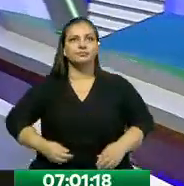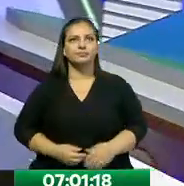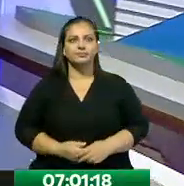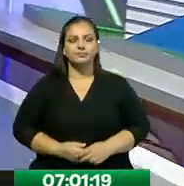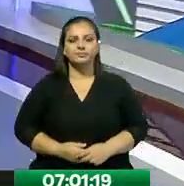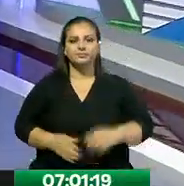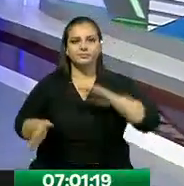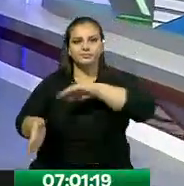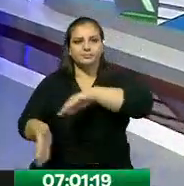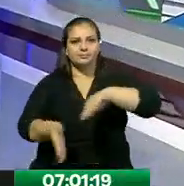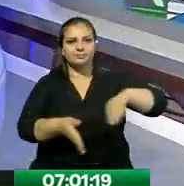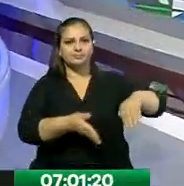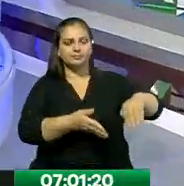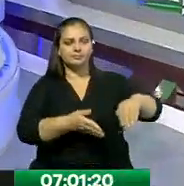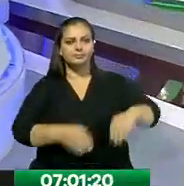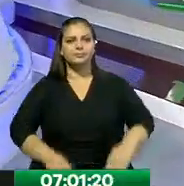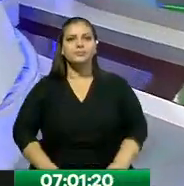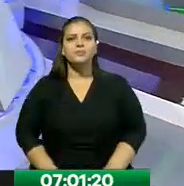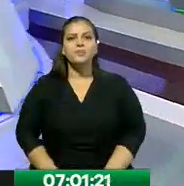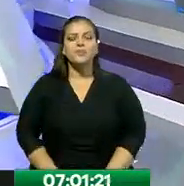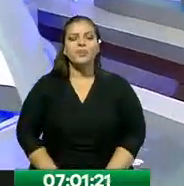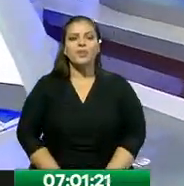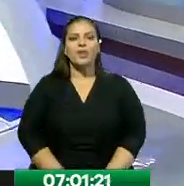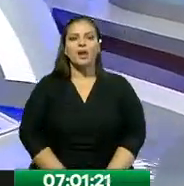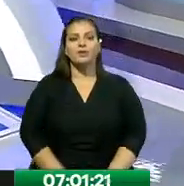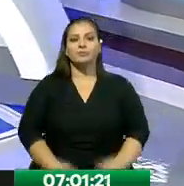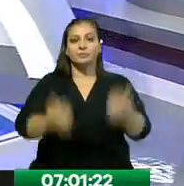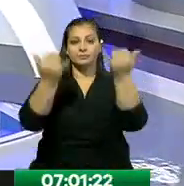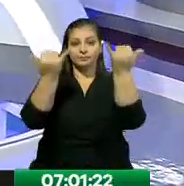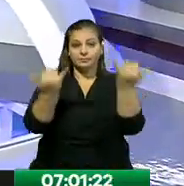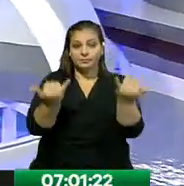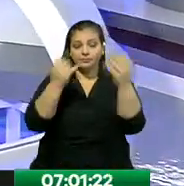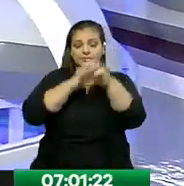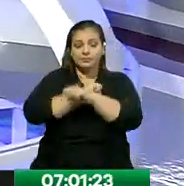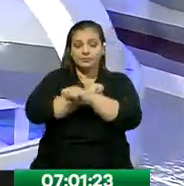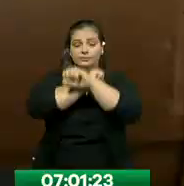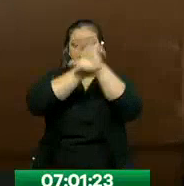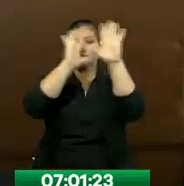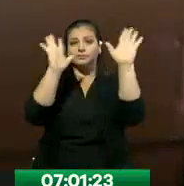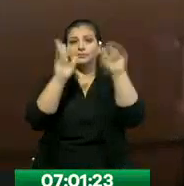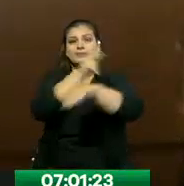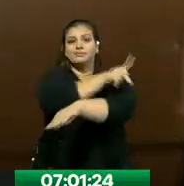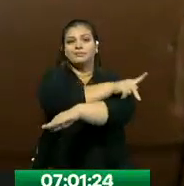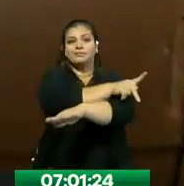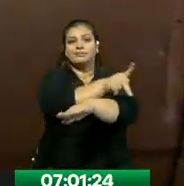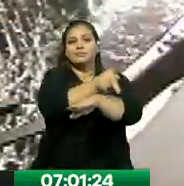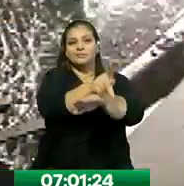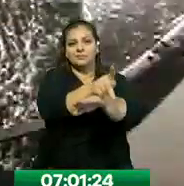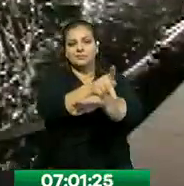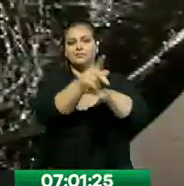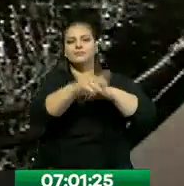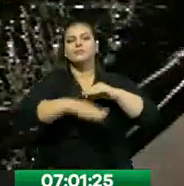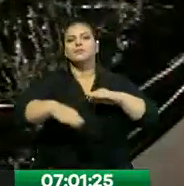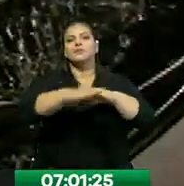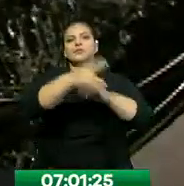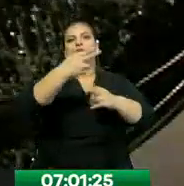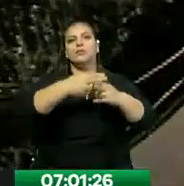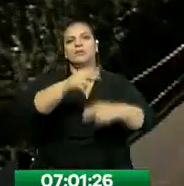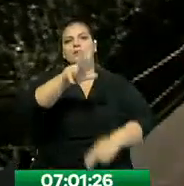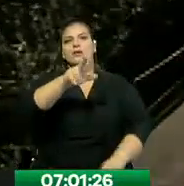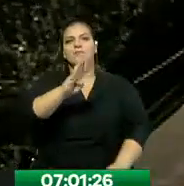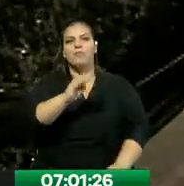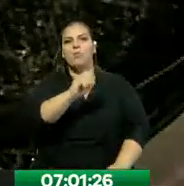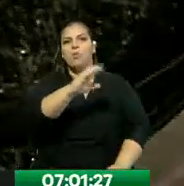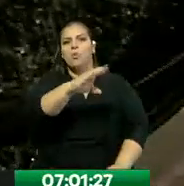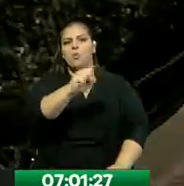que vos con noticias de accidente un auto se volcó esta madrugada en la vía perimetral a la altura del sector tres bocas al suroeste de guayaquil